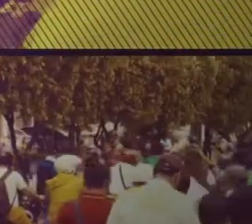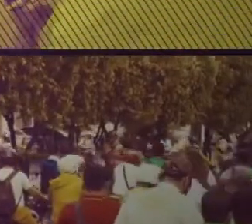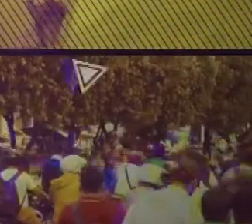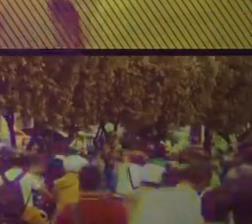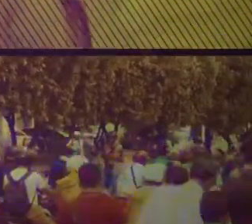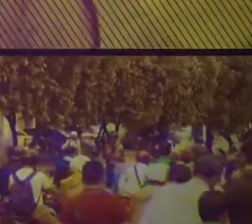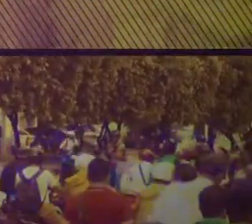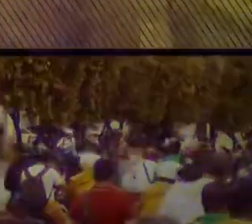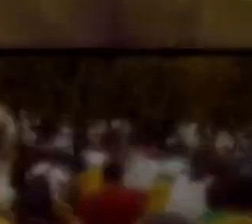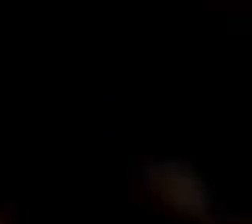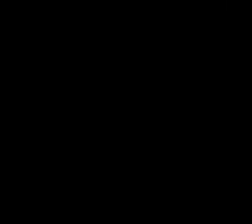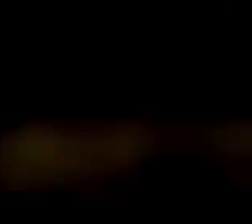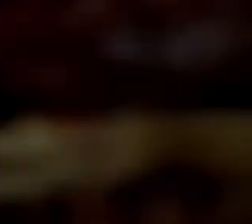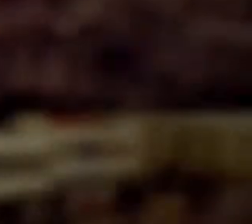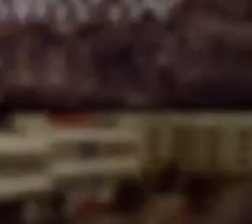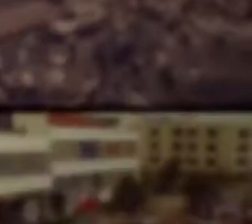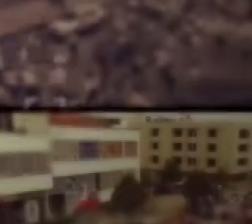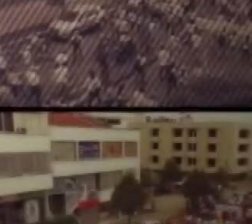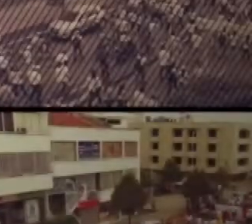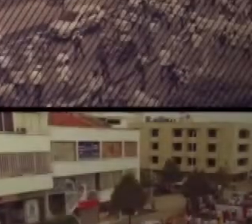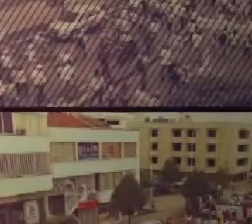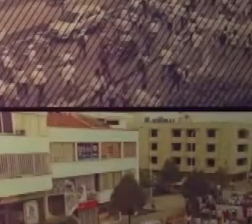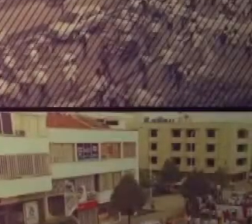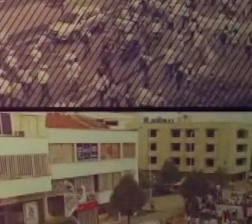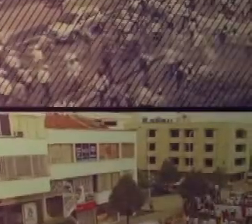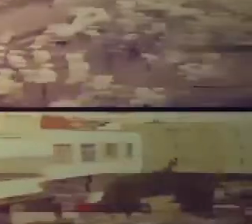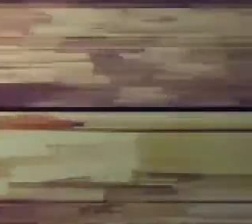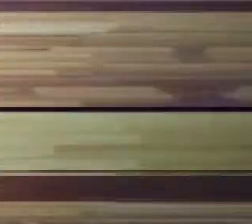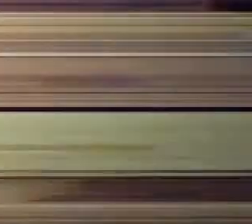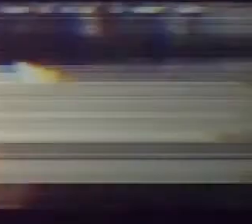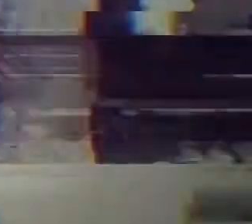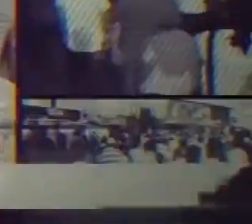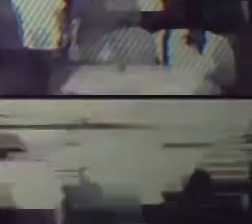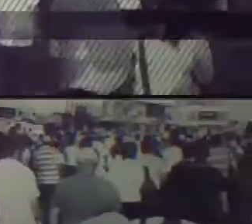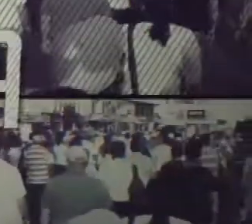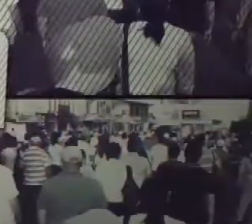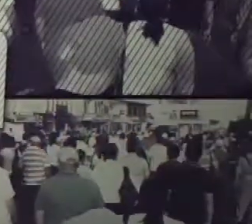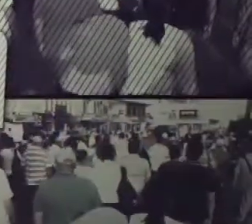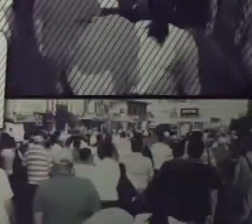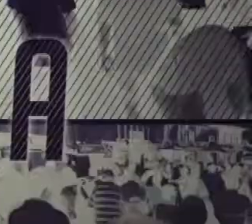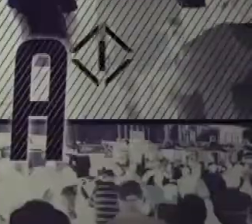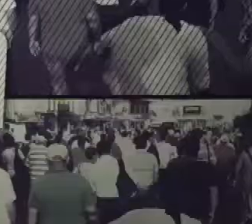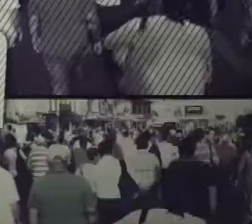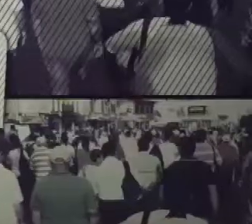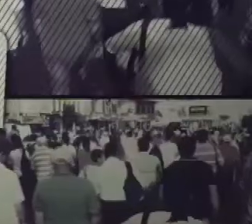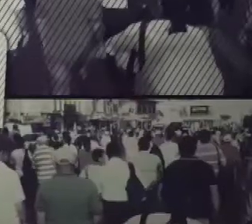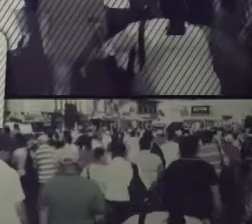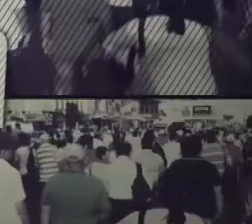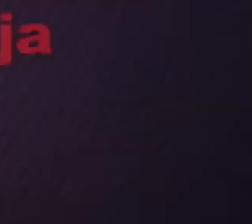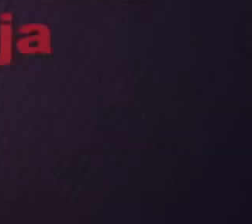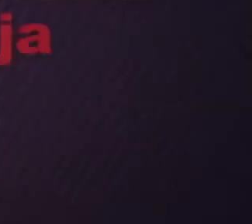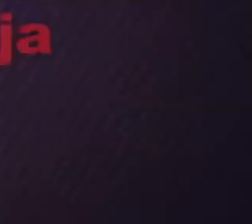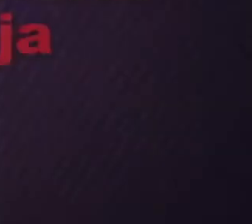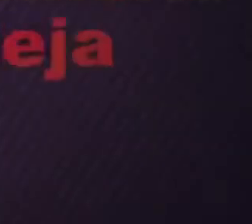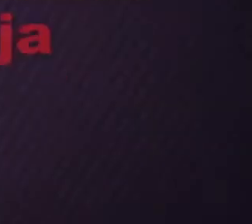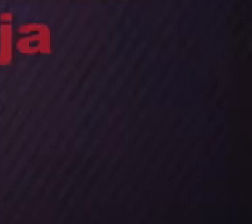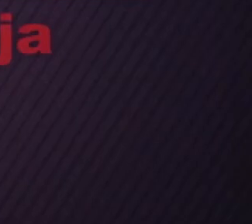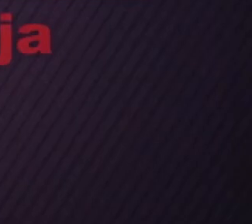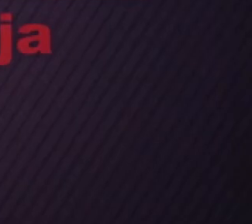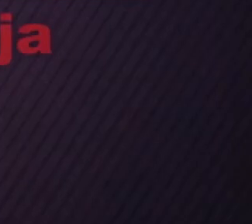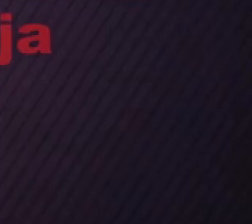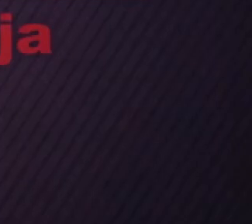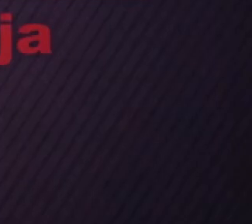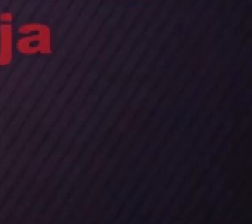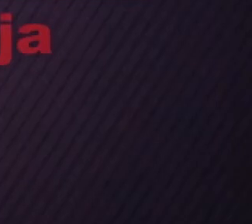voz. En familia, unámonos al sentir de nuestra tierra. Movilicémonos este miércoles 17 de mayo, a partir de las 4